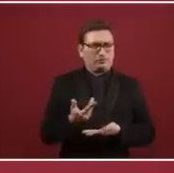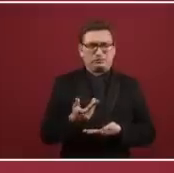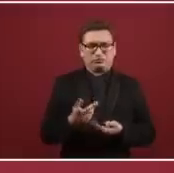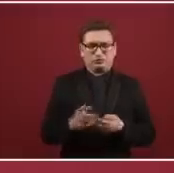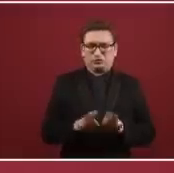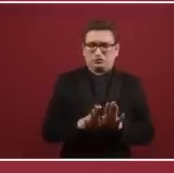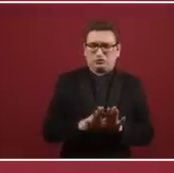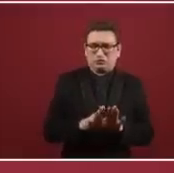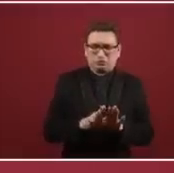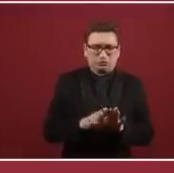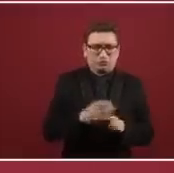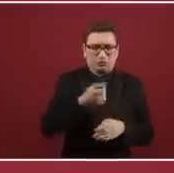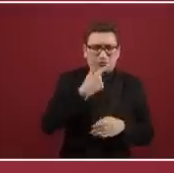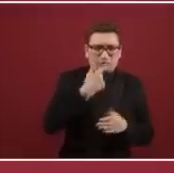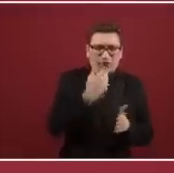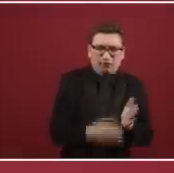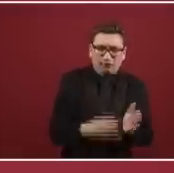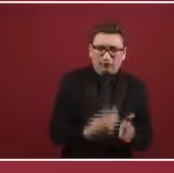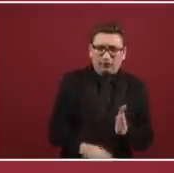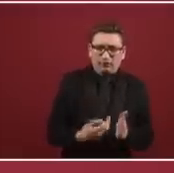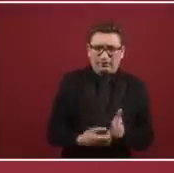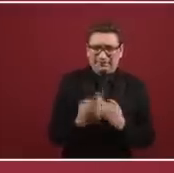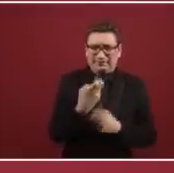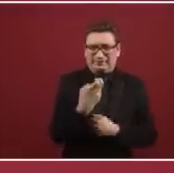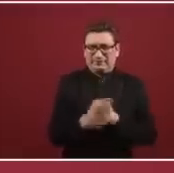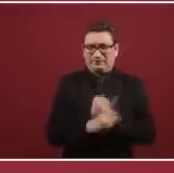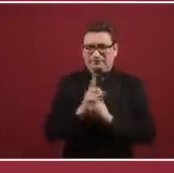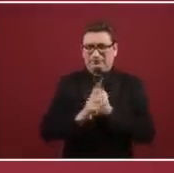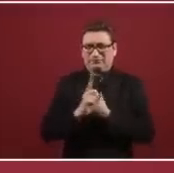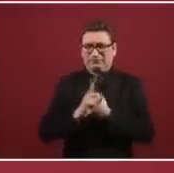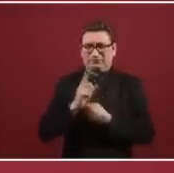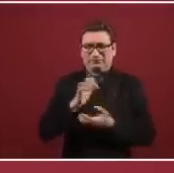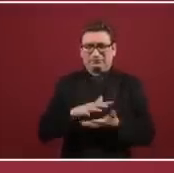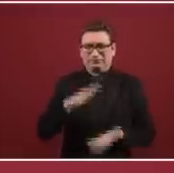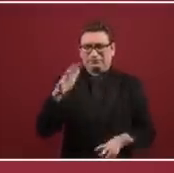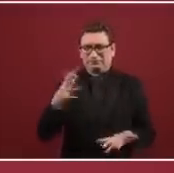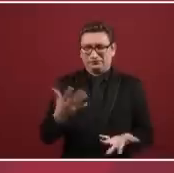medicamentos, el desabasto de medicamentos,